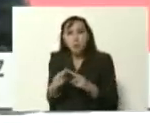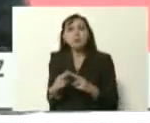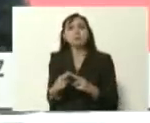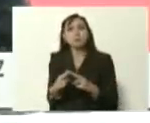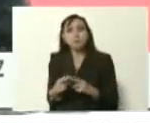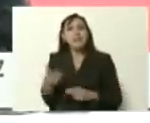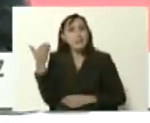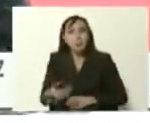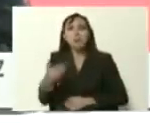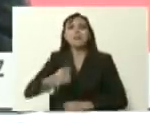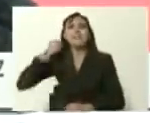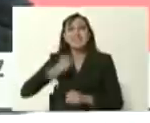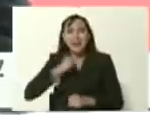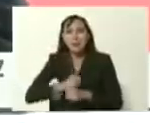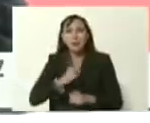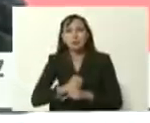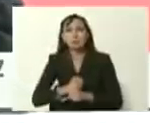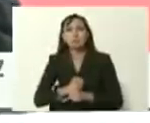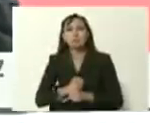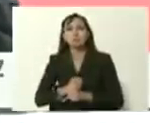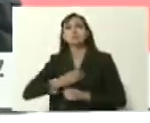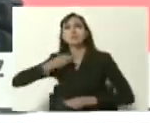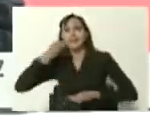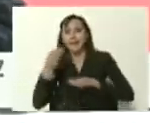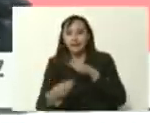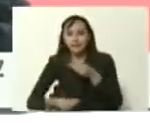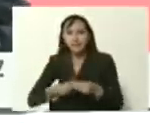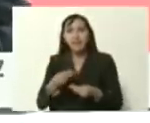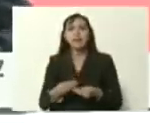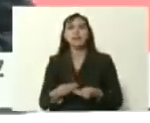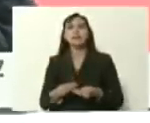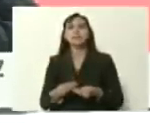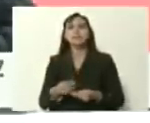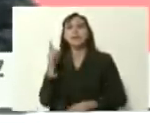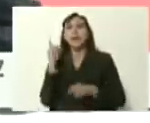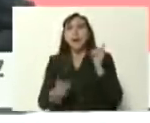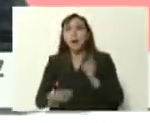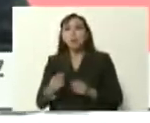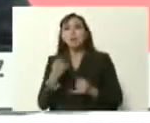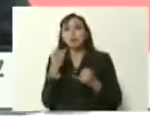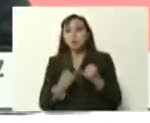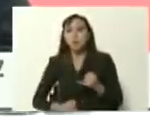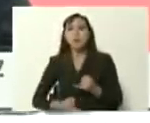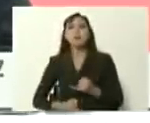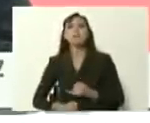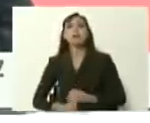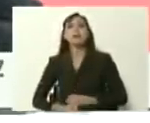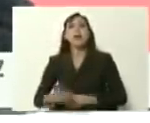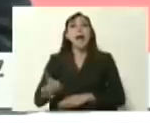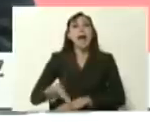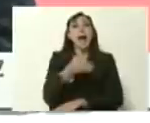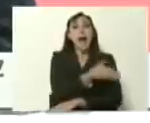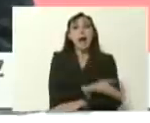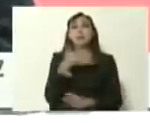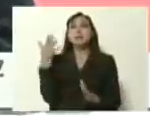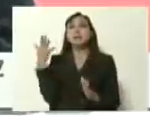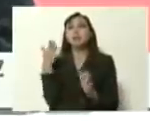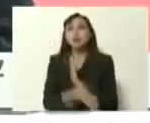orgánico, de manera de tener algunas conclusiones tempranas de